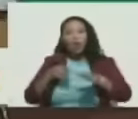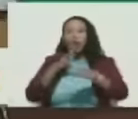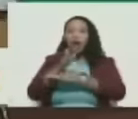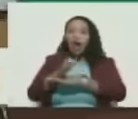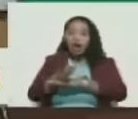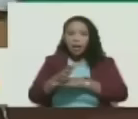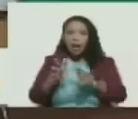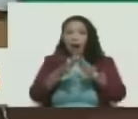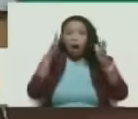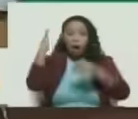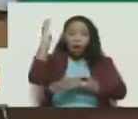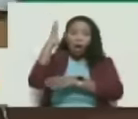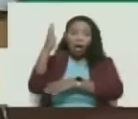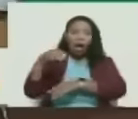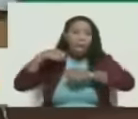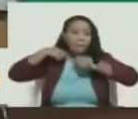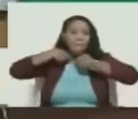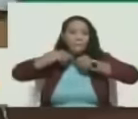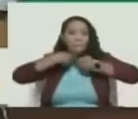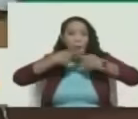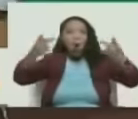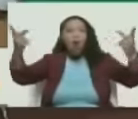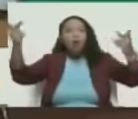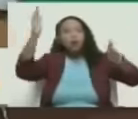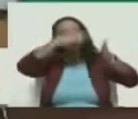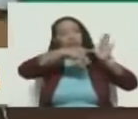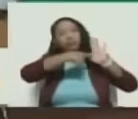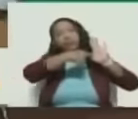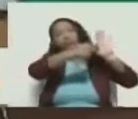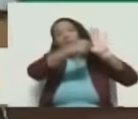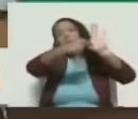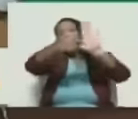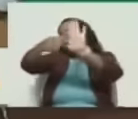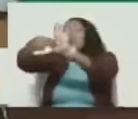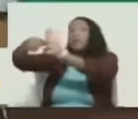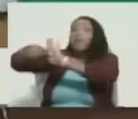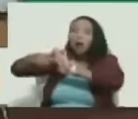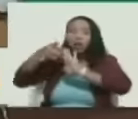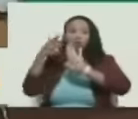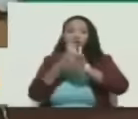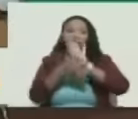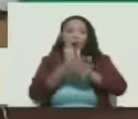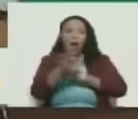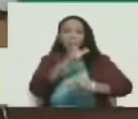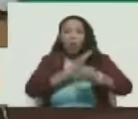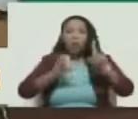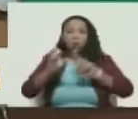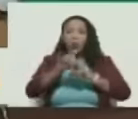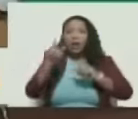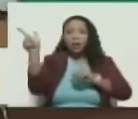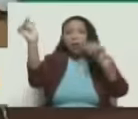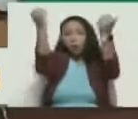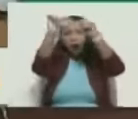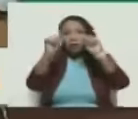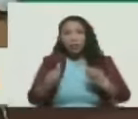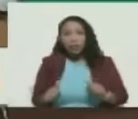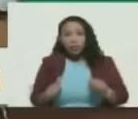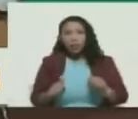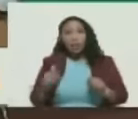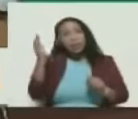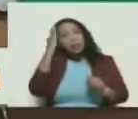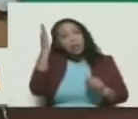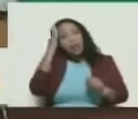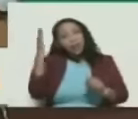agitación y propaganda, de muralismo. Invitamos a todo nuestro pueblo de la cultura, a todos esos artistas plásticos, a